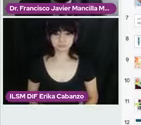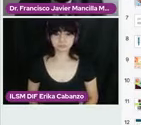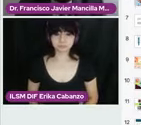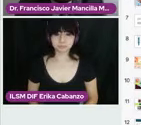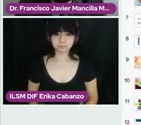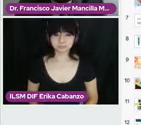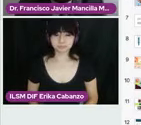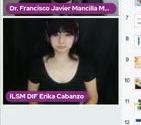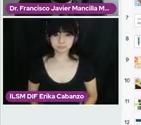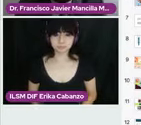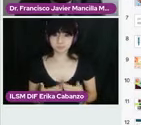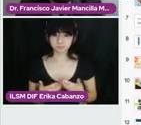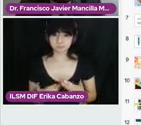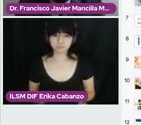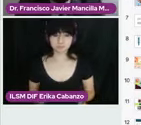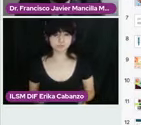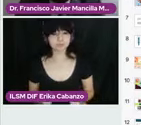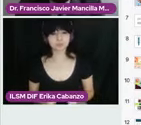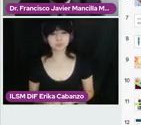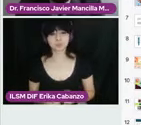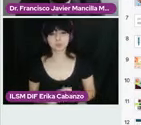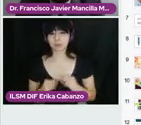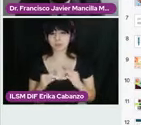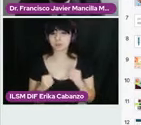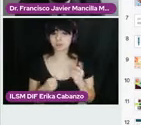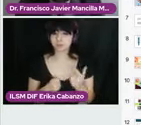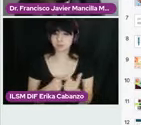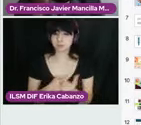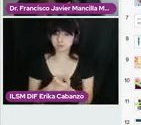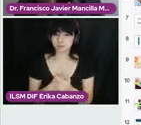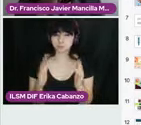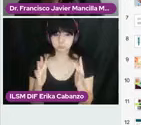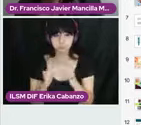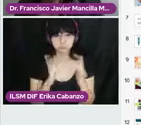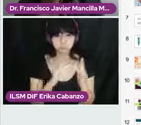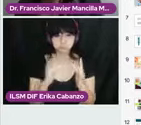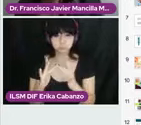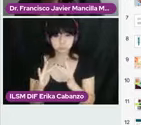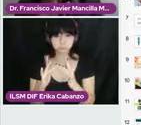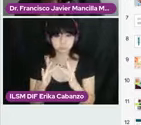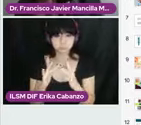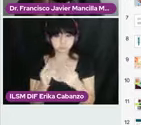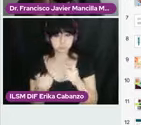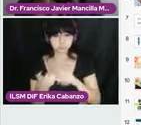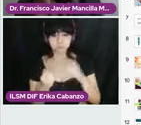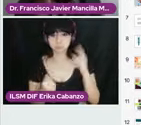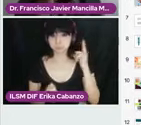una estructura que regularmente transmite hacia el oído es la articulación temporomandibular.